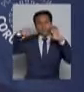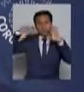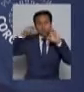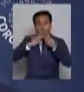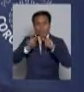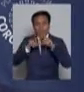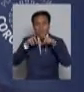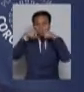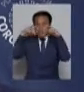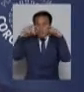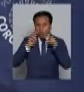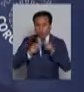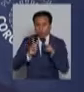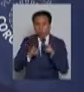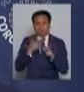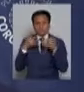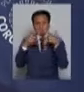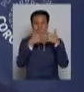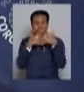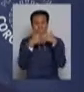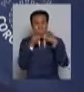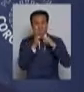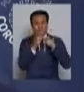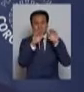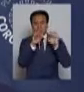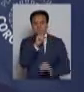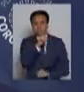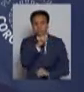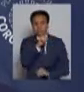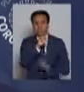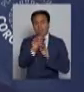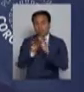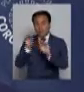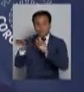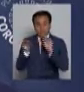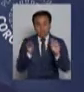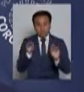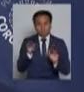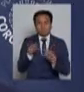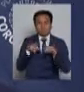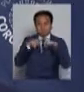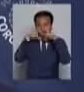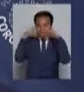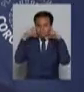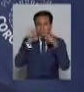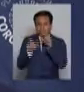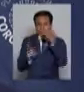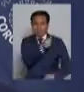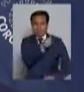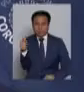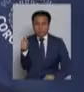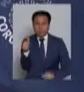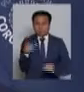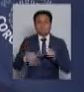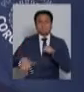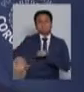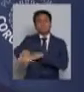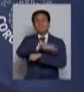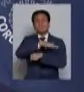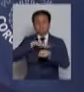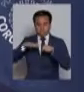cómo hacer estas mascarillas, porque en Estados Unidos tiene el mismo problema, que recomendándose mascarillas para toda la ciudadanía en situaciones